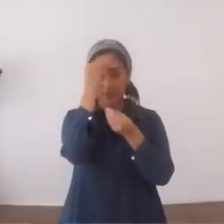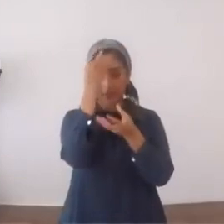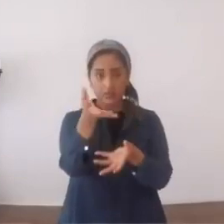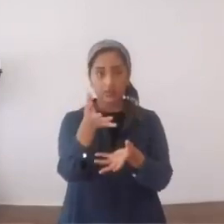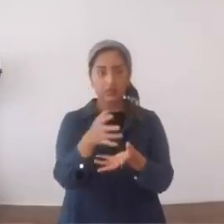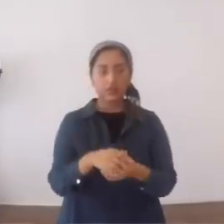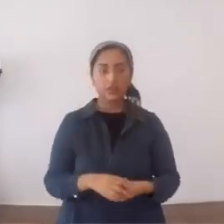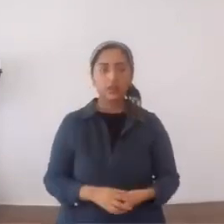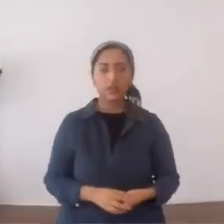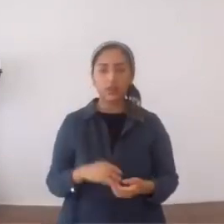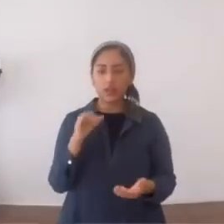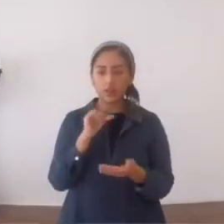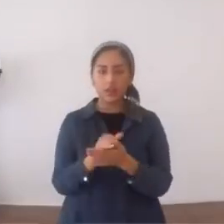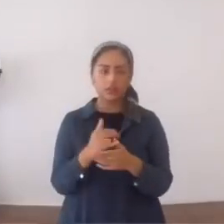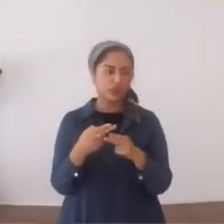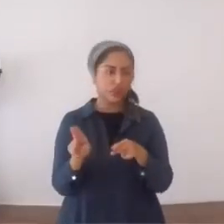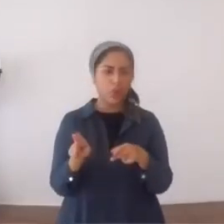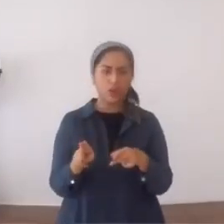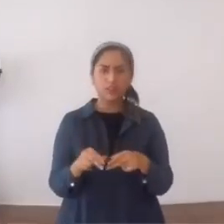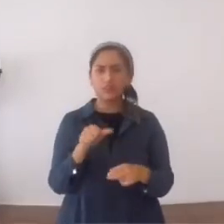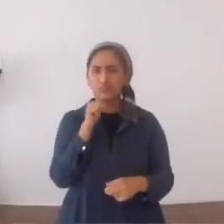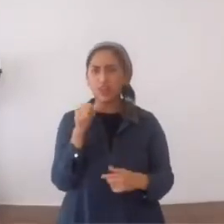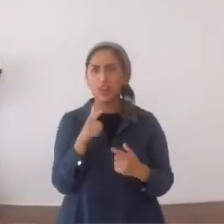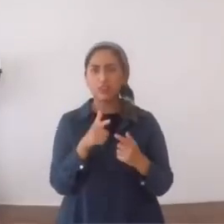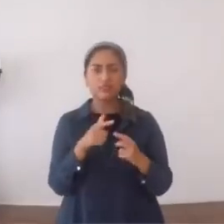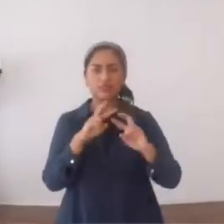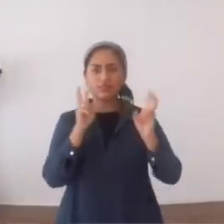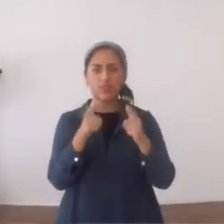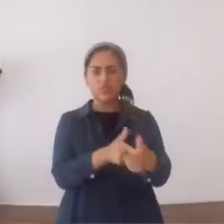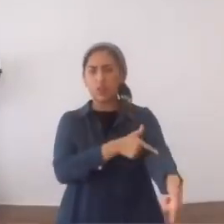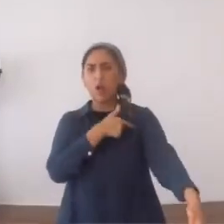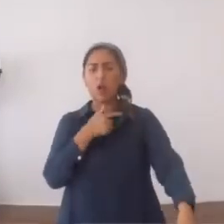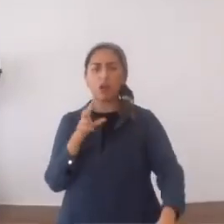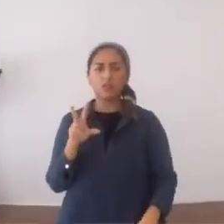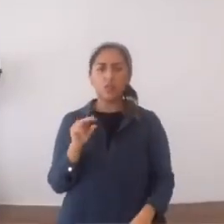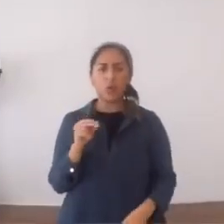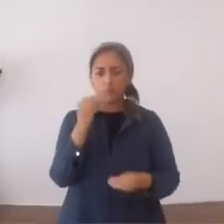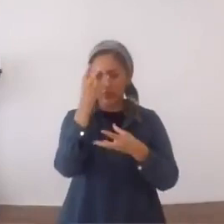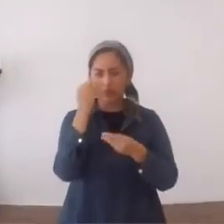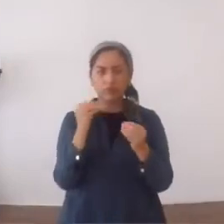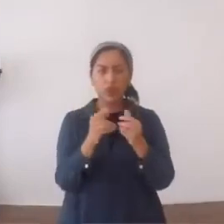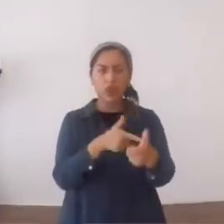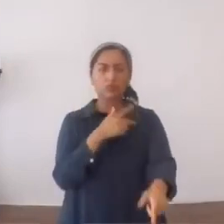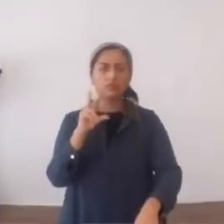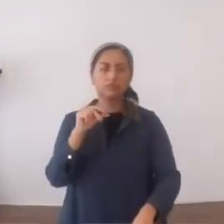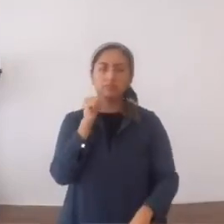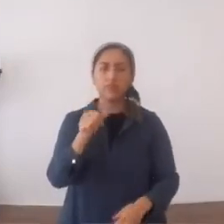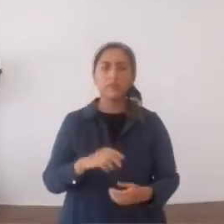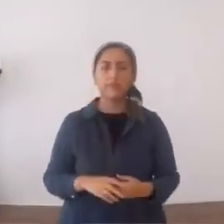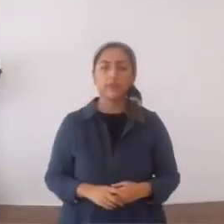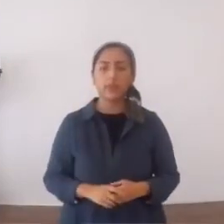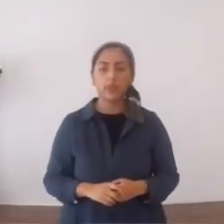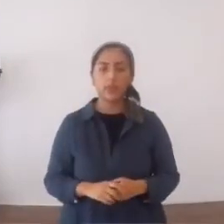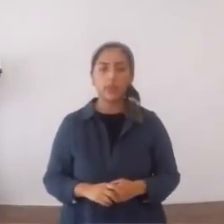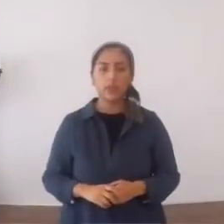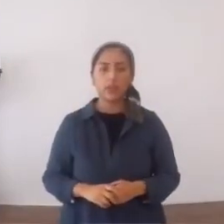información, que es corta, no es un tema muy largo, no una información muy larga.